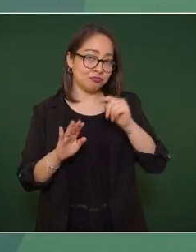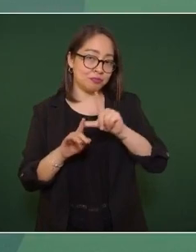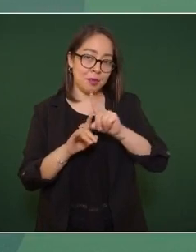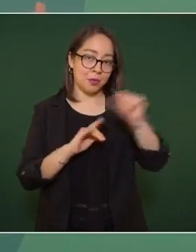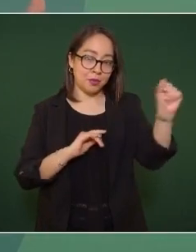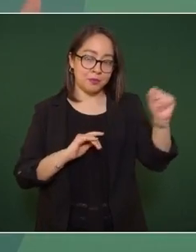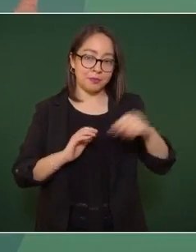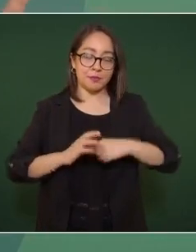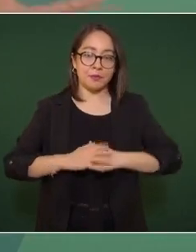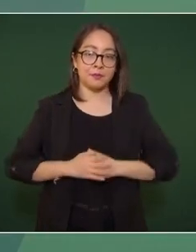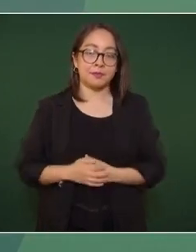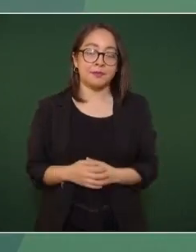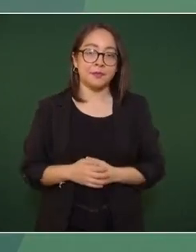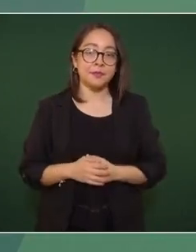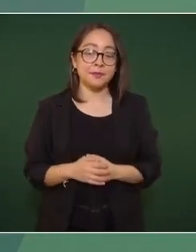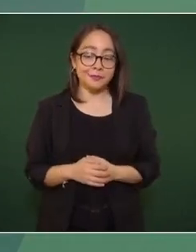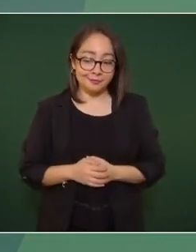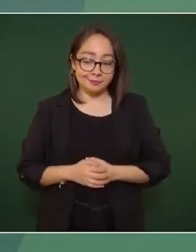Entonces,